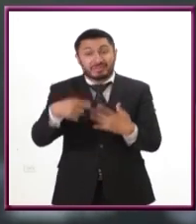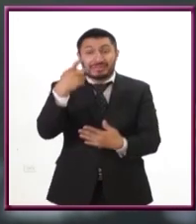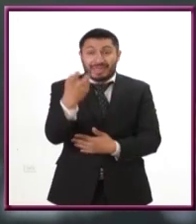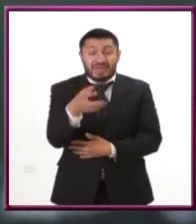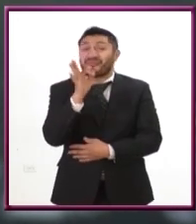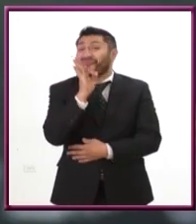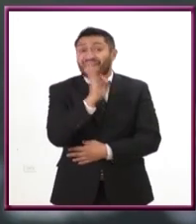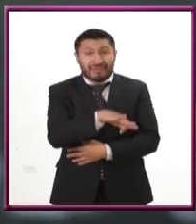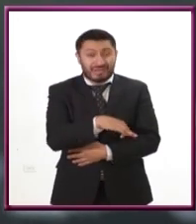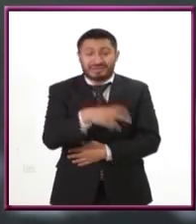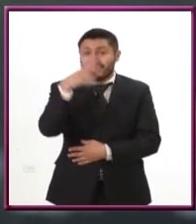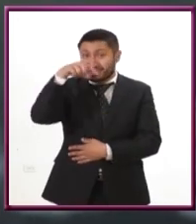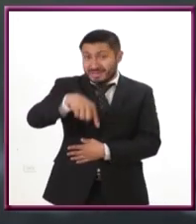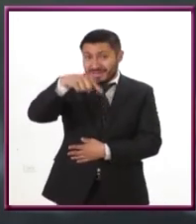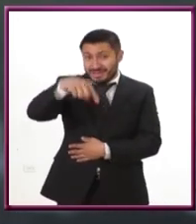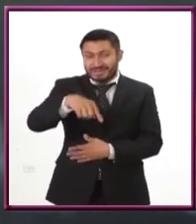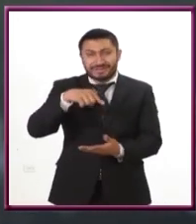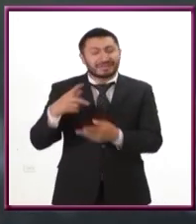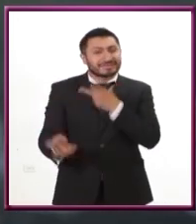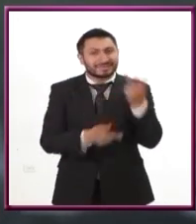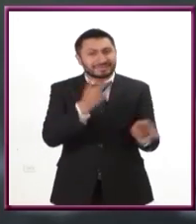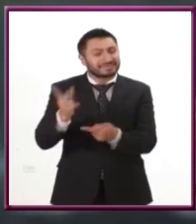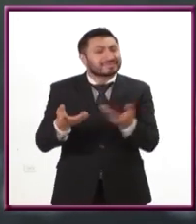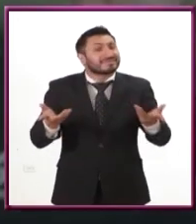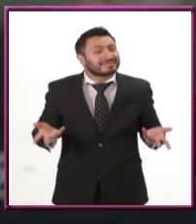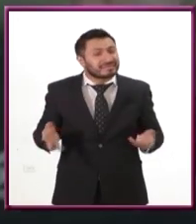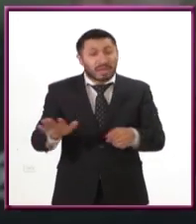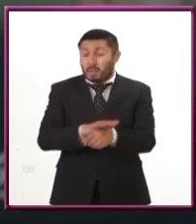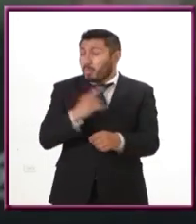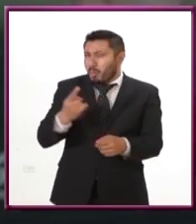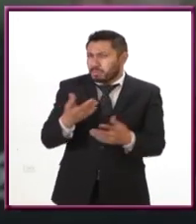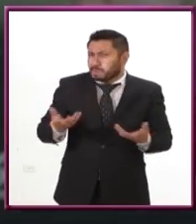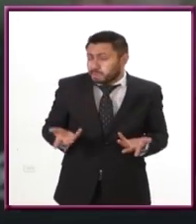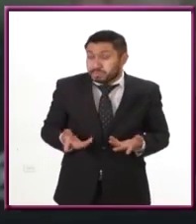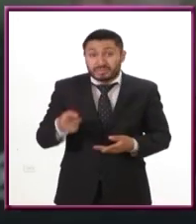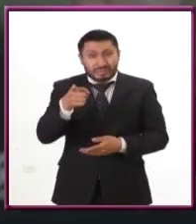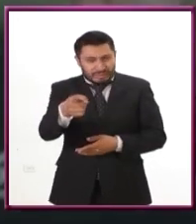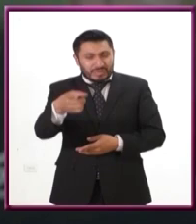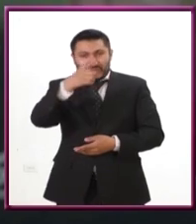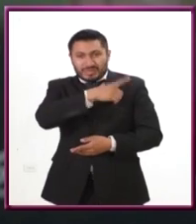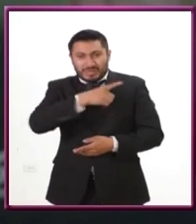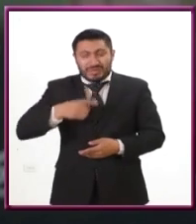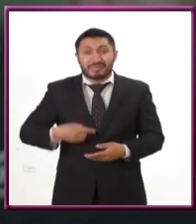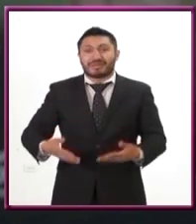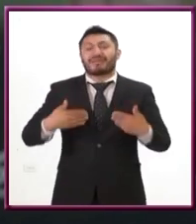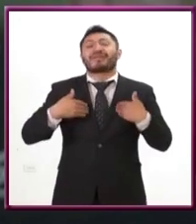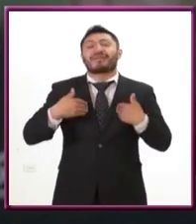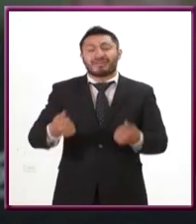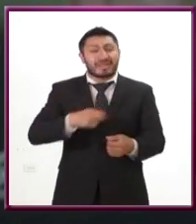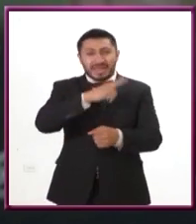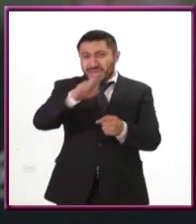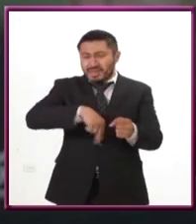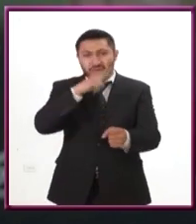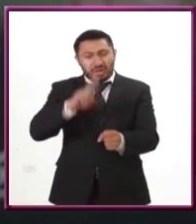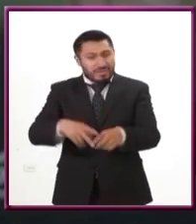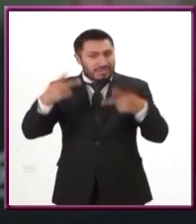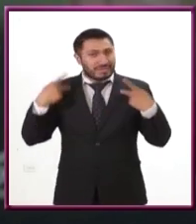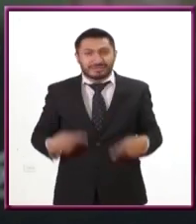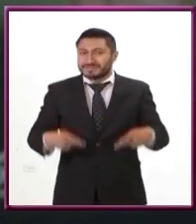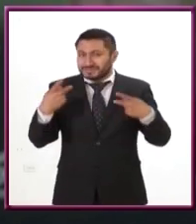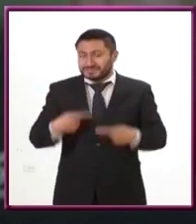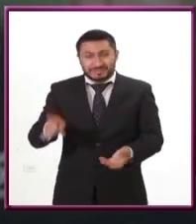Nada más falso que eso, y aquí los vamos a cuestionar. Porque de hecho, debes saber que eso es lo normal en la especie